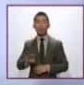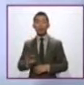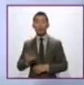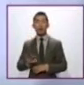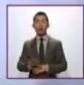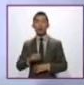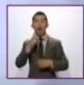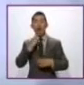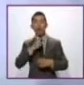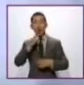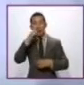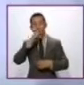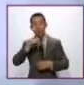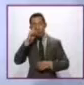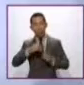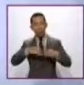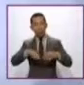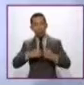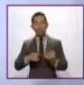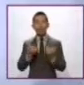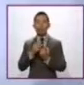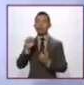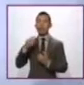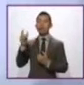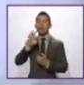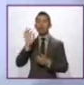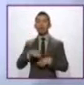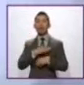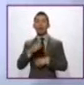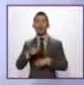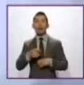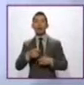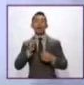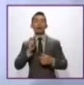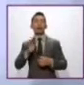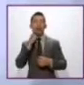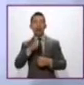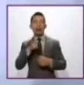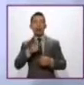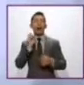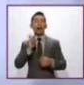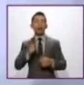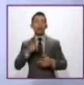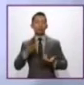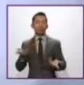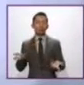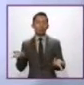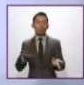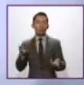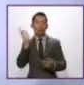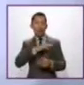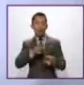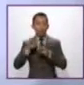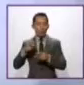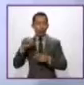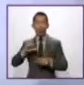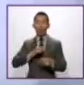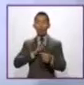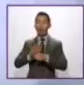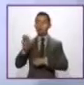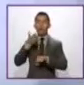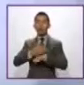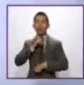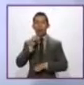en fugas y el 17% en tomas clandestinas. Hoy el Estado no está castigando este crimen. Lo que nosotros